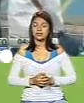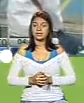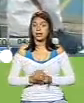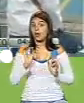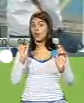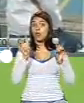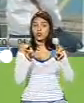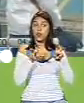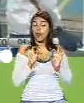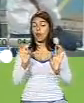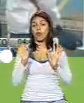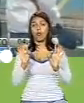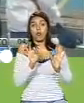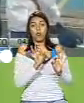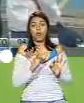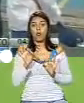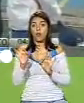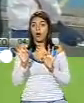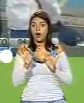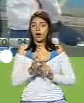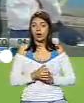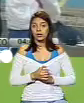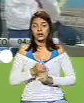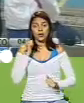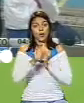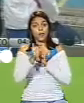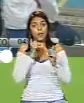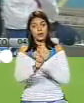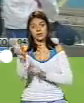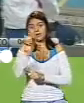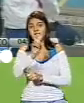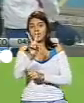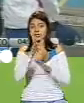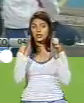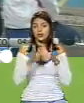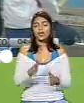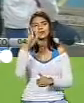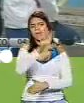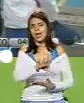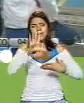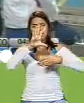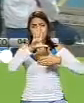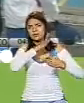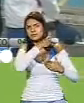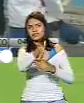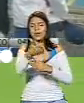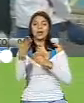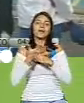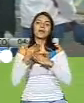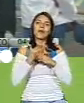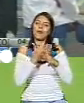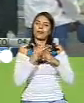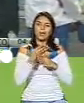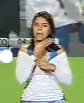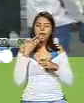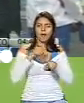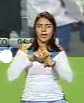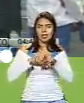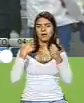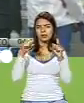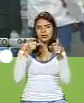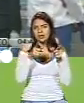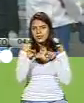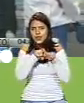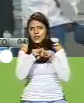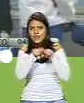última generación, donde los atletas venezolanos y los de toda América van a compartir y mejorar sus tiempos, mejorar sus